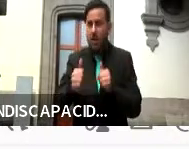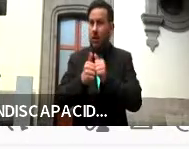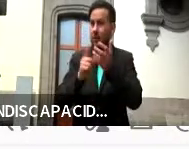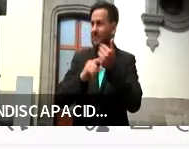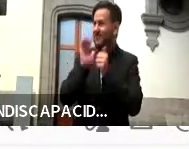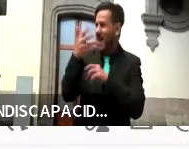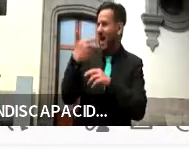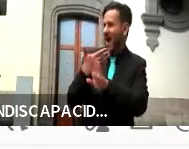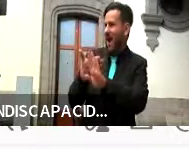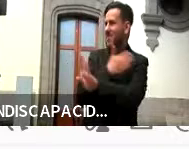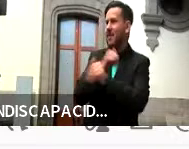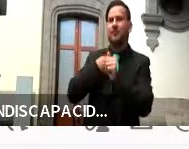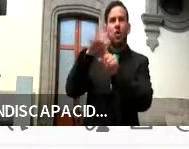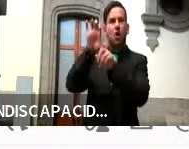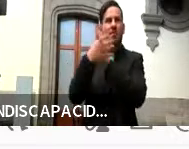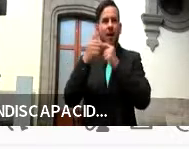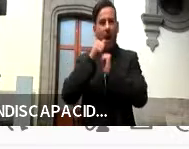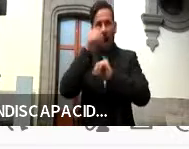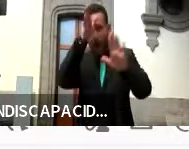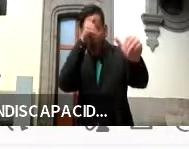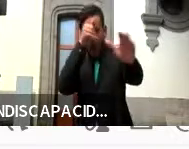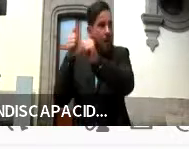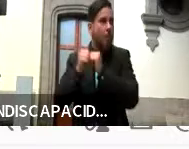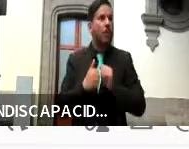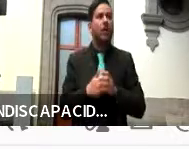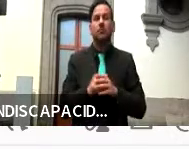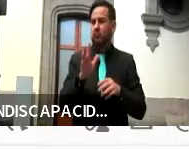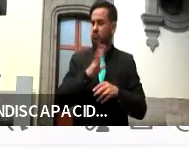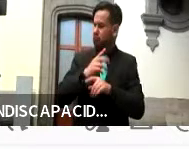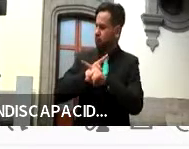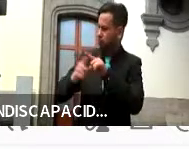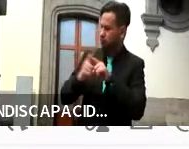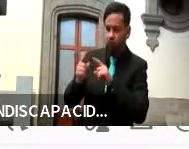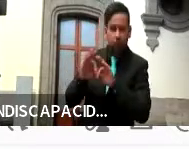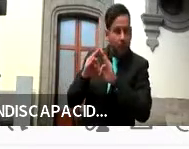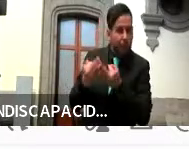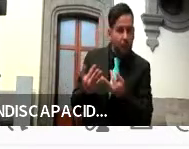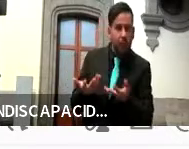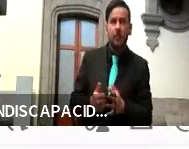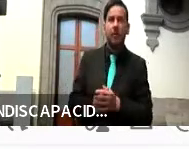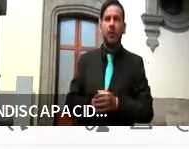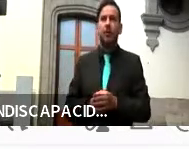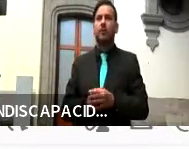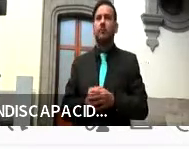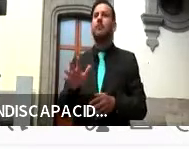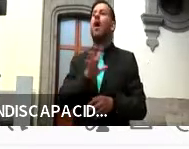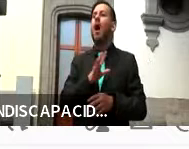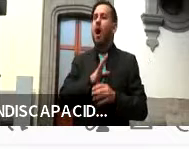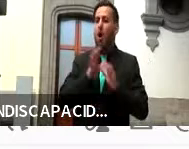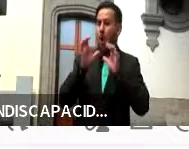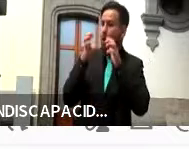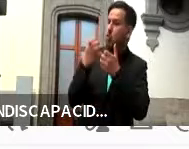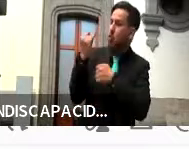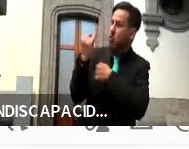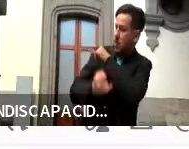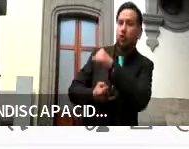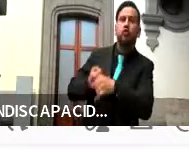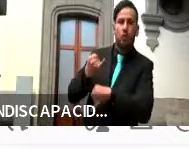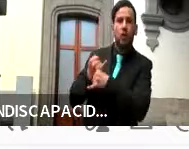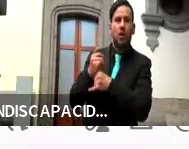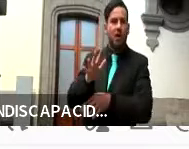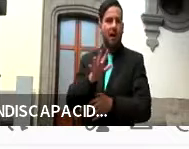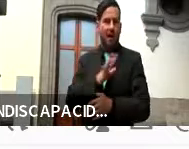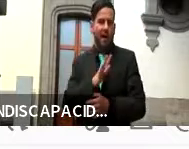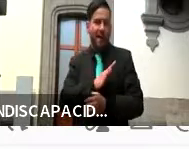dicho, representado por diversos actores, puede estar incluida la comunidad internacional, puede estar incluida,